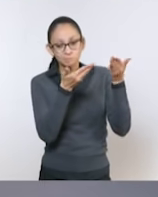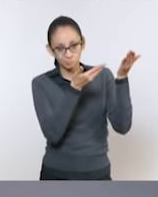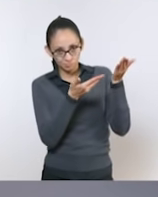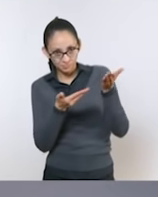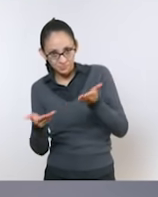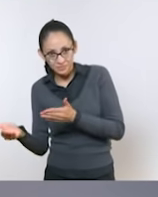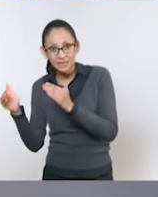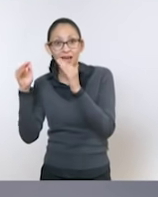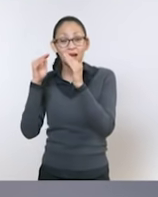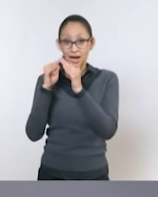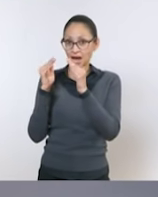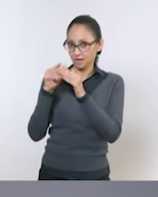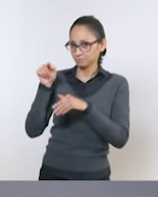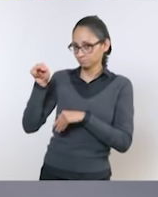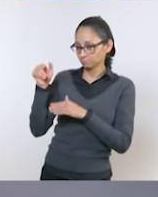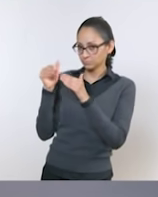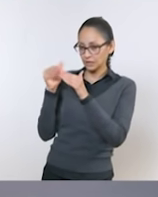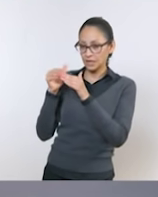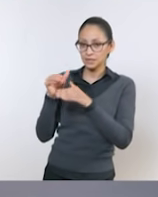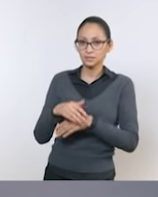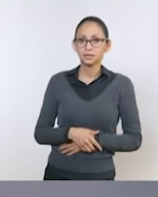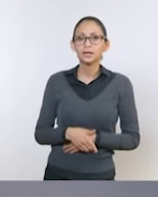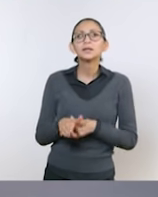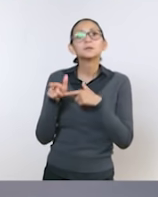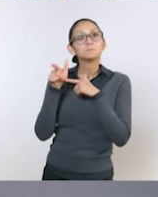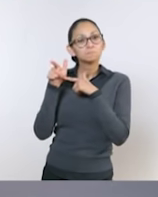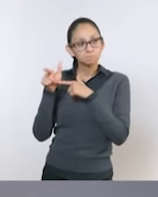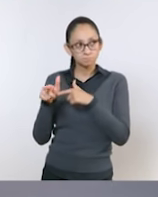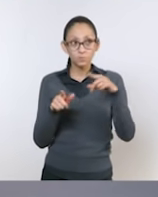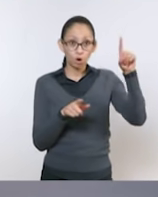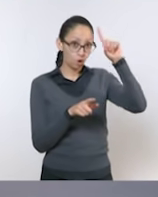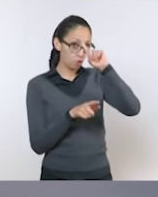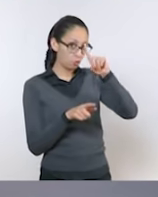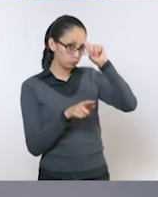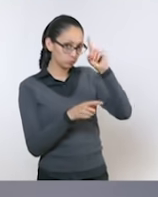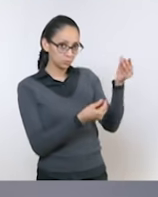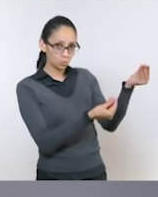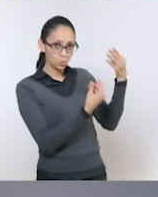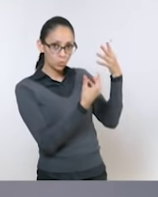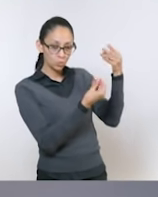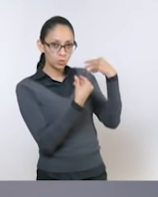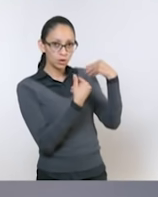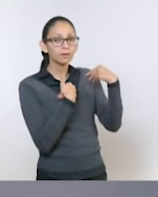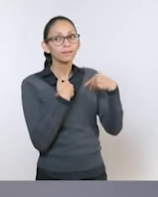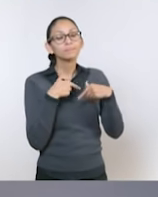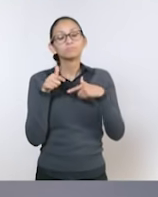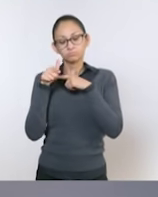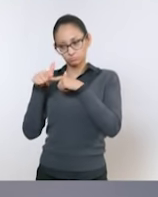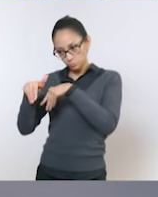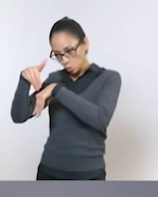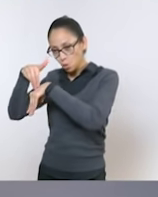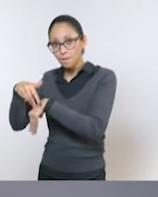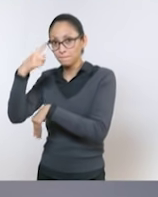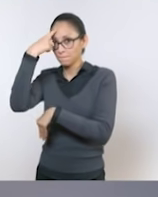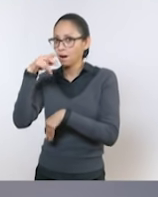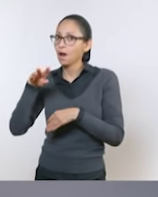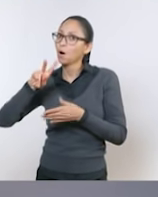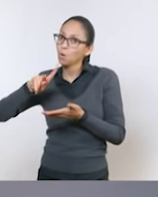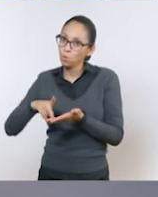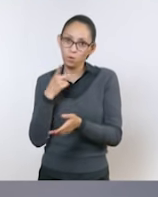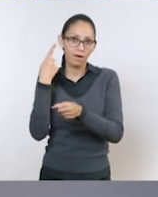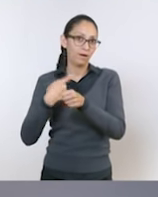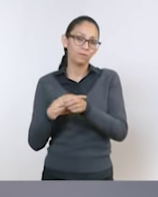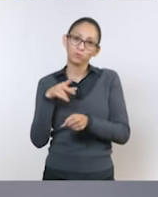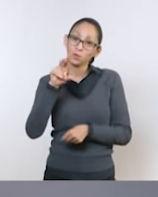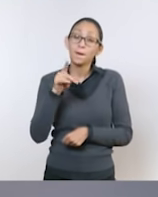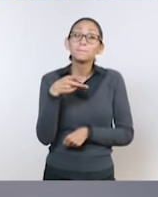Regresó a su casa y siguió los consejos de los adultos para no volverse